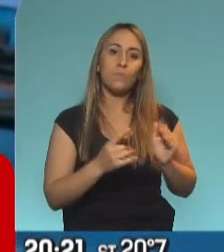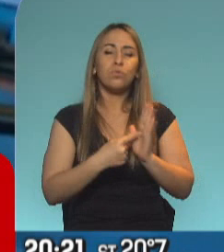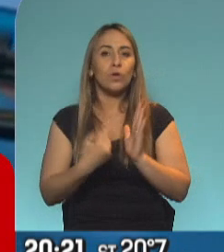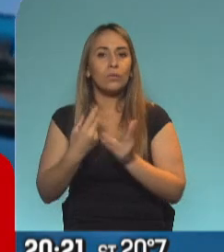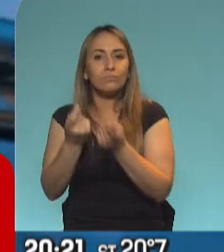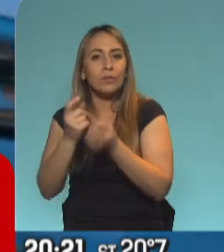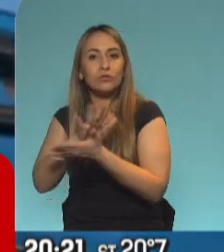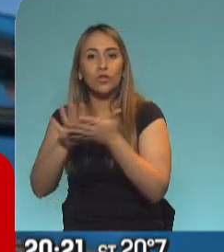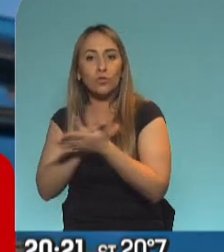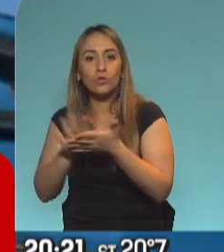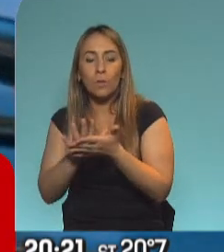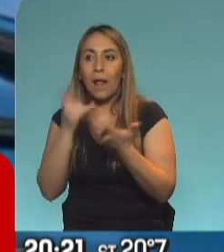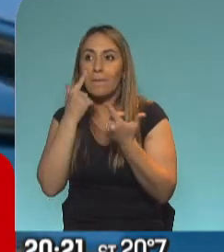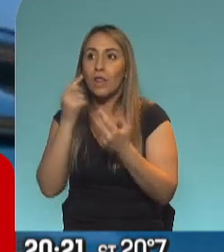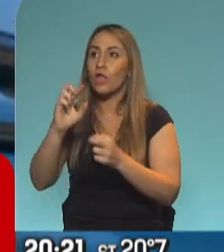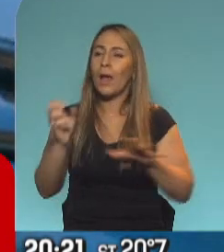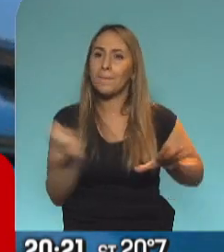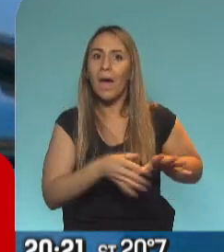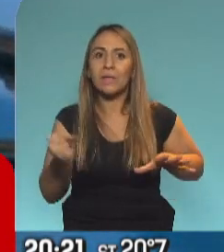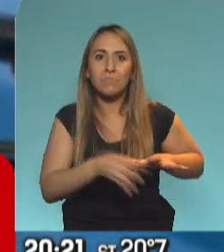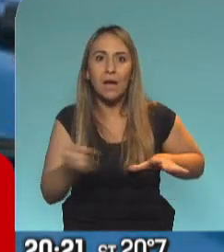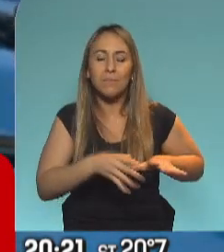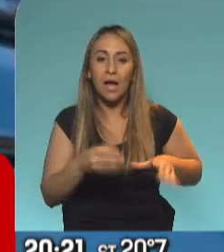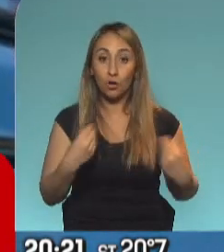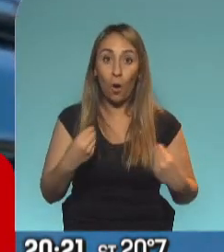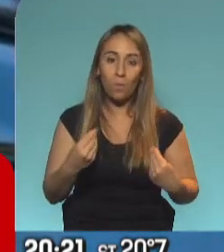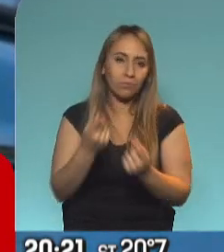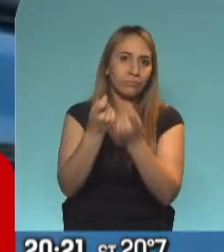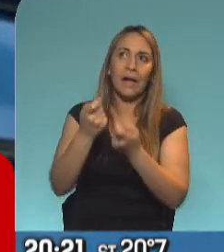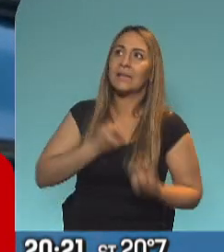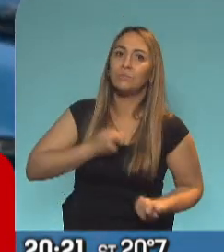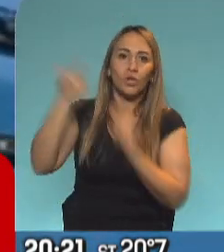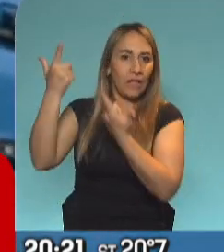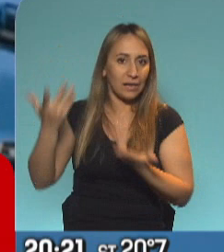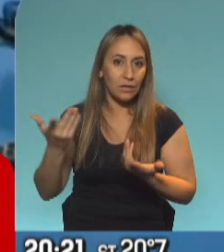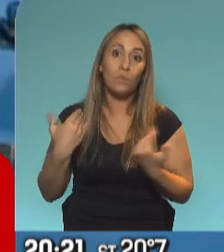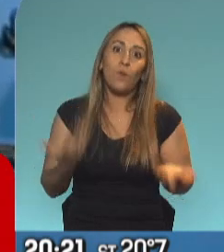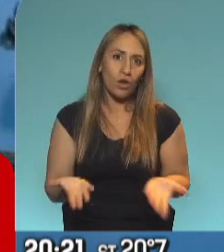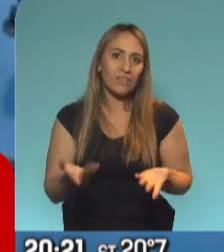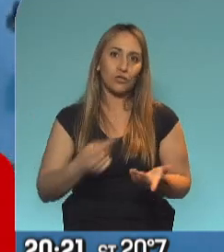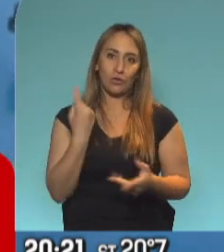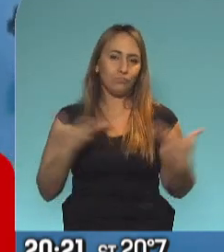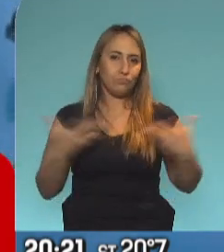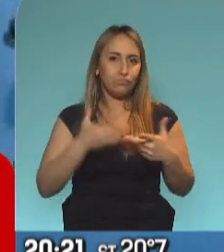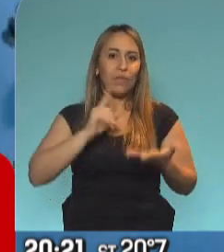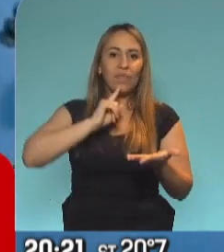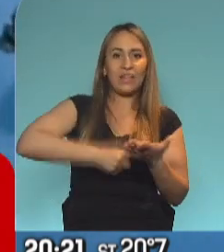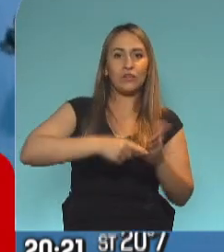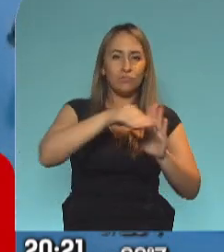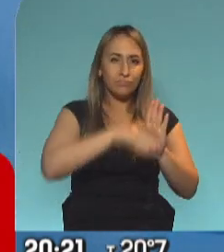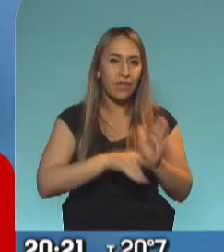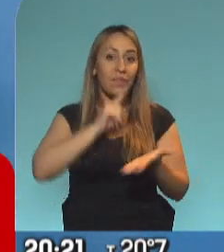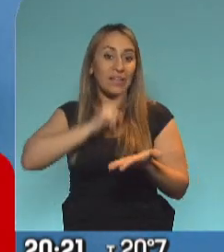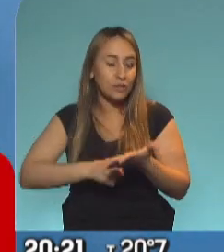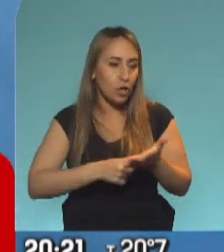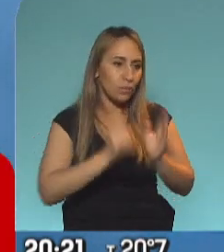cómo hace para incorporar mayor cantidad de dólares. Y eso es a partir de las exportaciones. Por eso fuimos tomando medidas y estamos tomando medidas sectoriales que